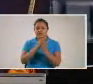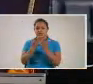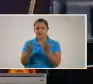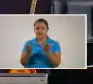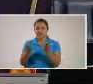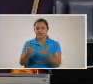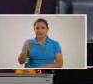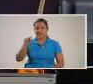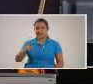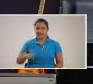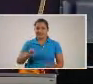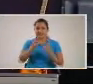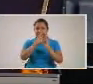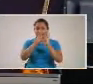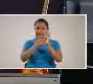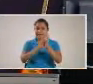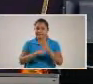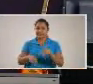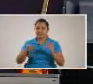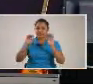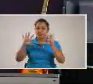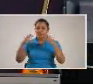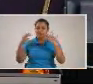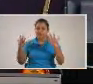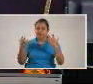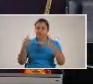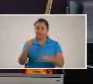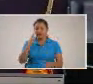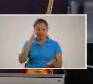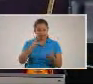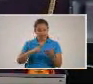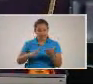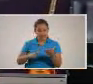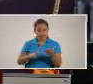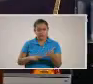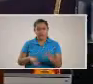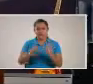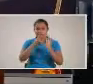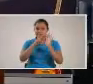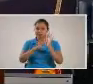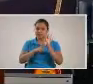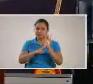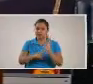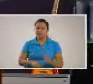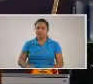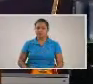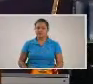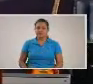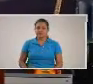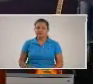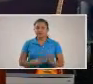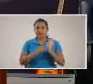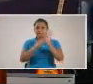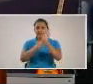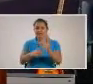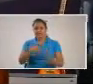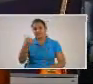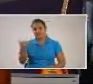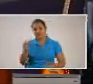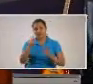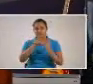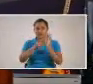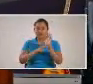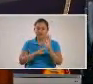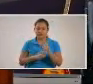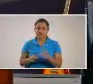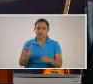Este capítulo 20 de Apocalipsis, que acabamos de leer dos versículos de él, y aparece en otros versículos en